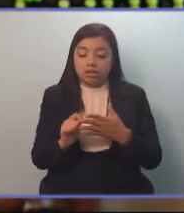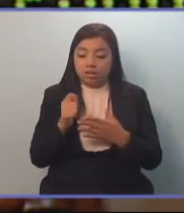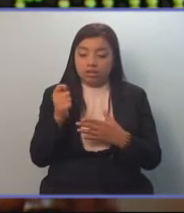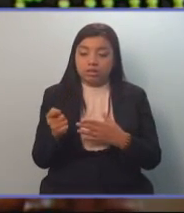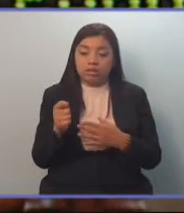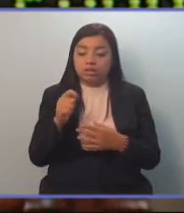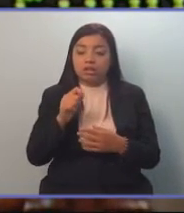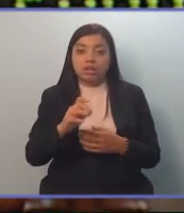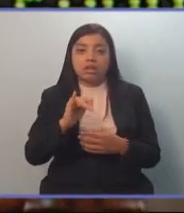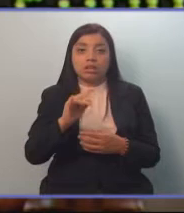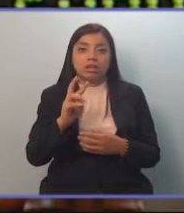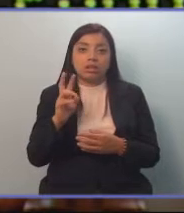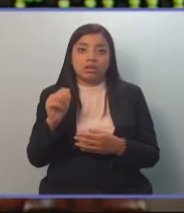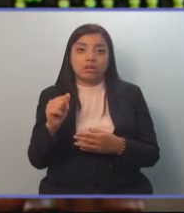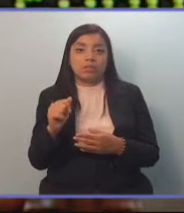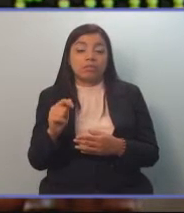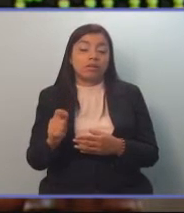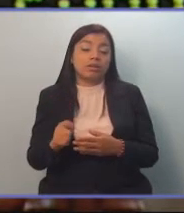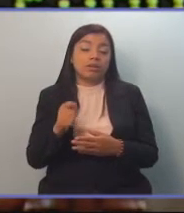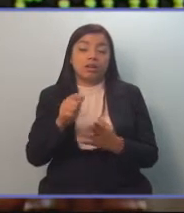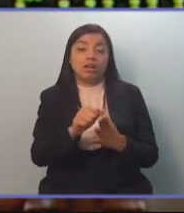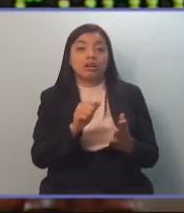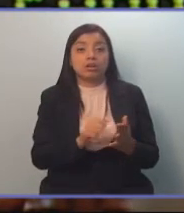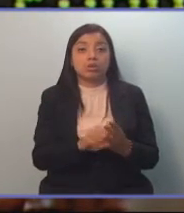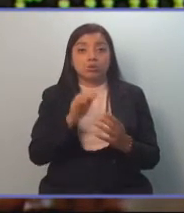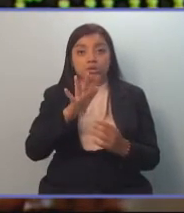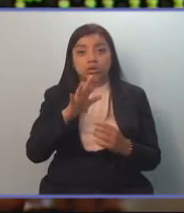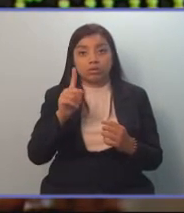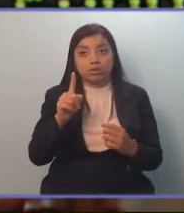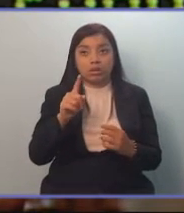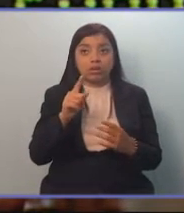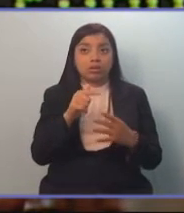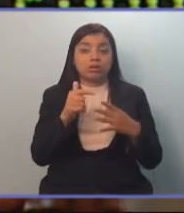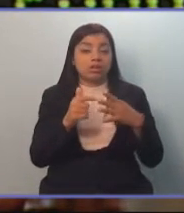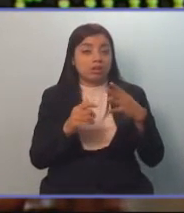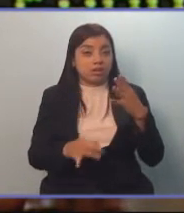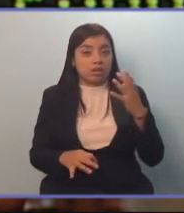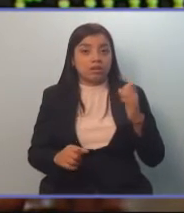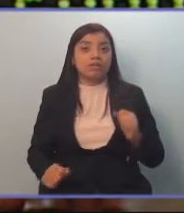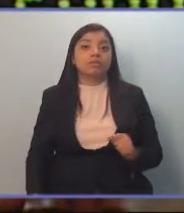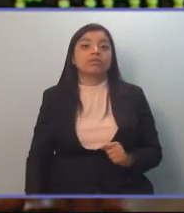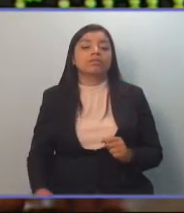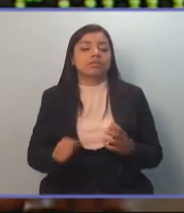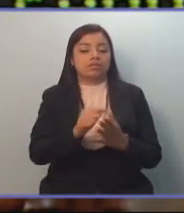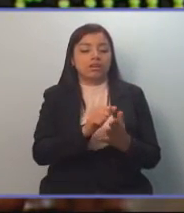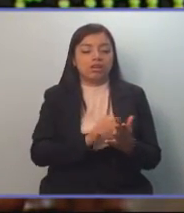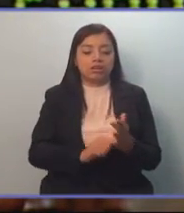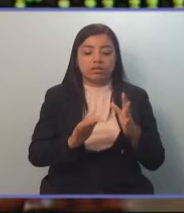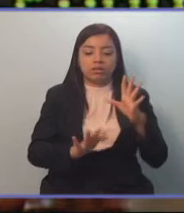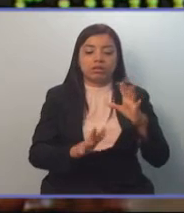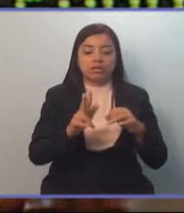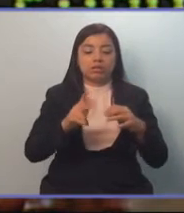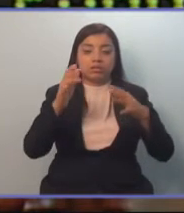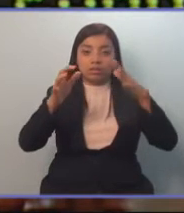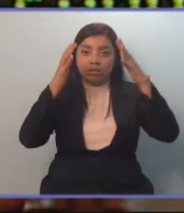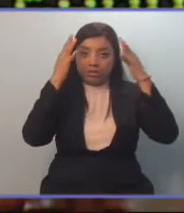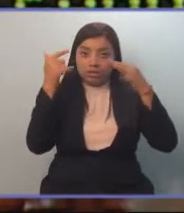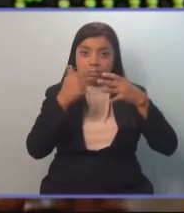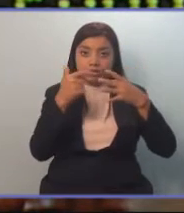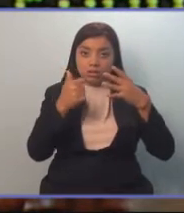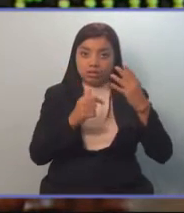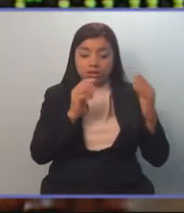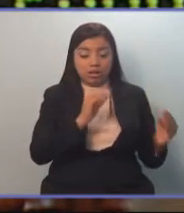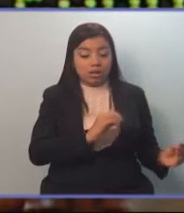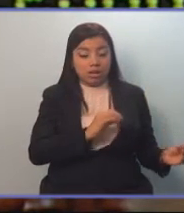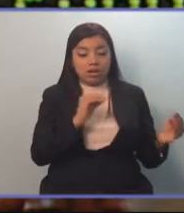ad valorem que se refiere el artículo 51 de la presente ley. Artículo 13. El presente decreto